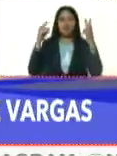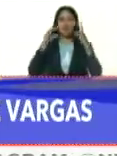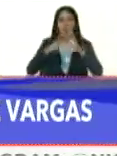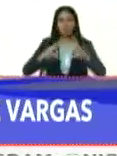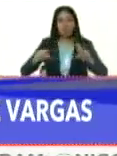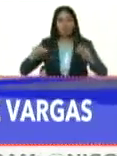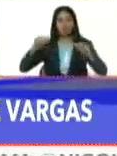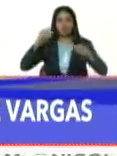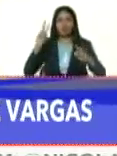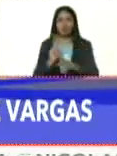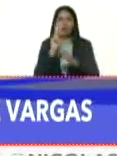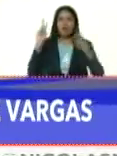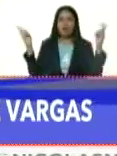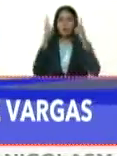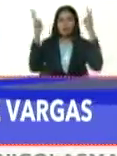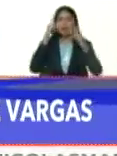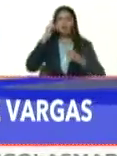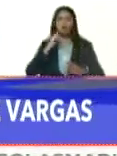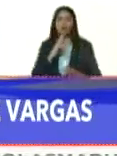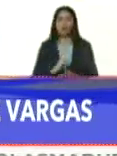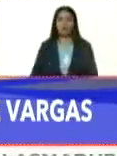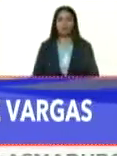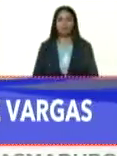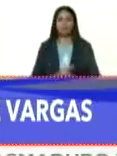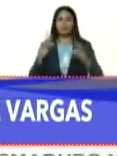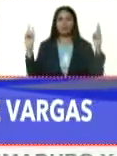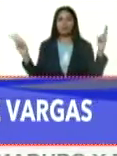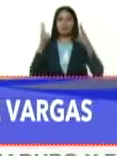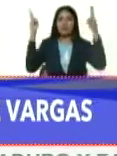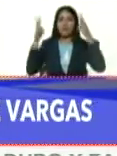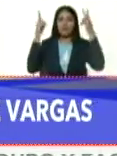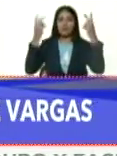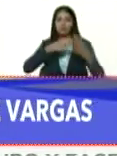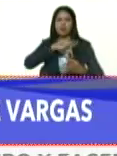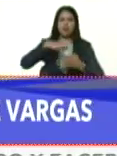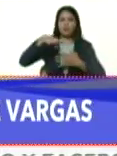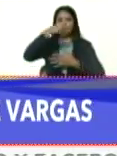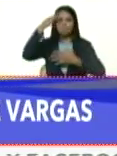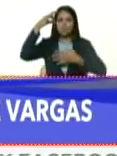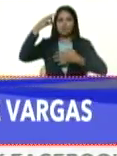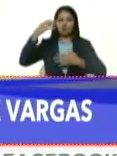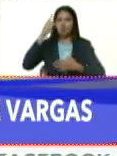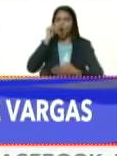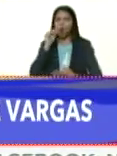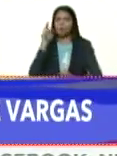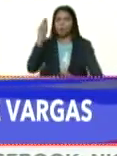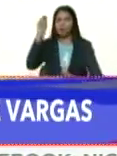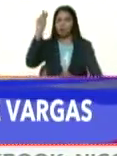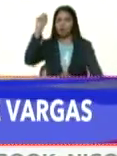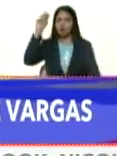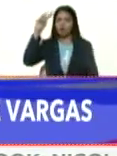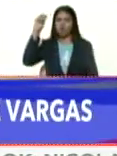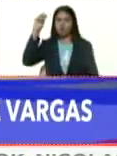Vargas! ¡Que viva Bolívar! ¡Que viva el espíritu de Juan José Rondón!